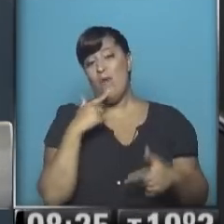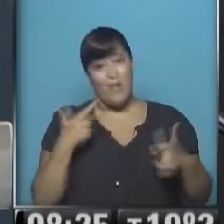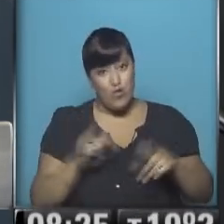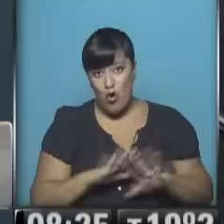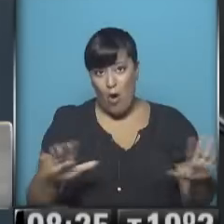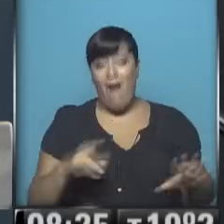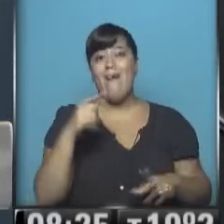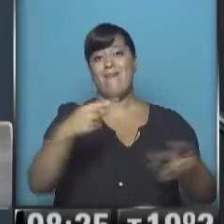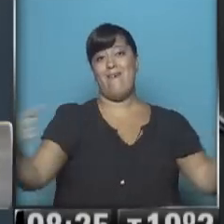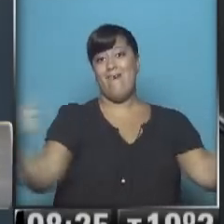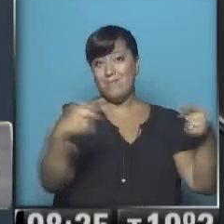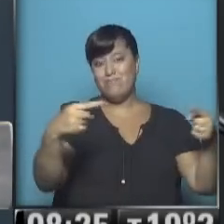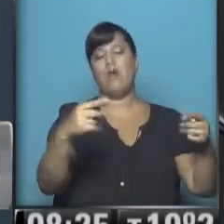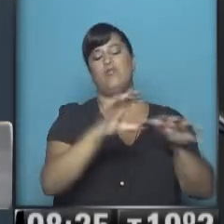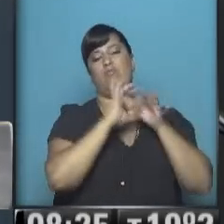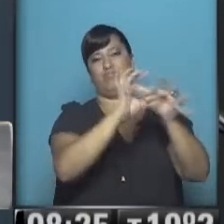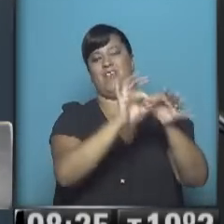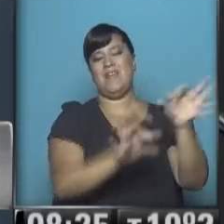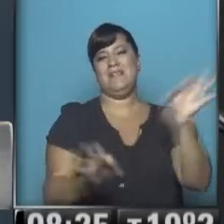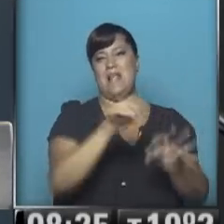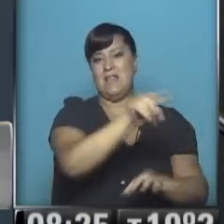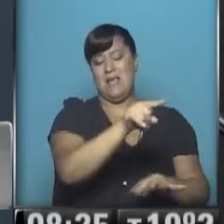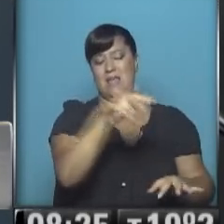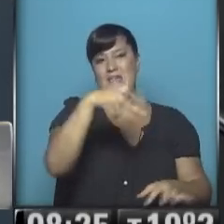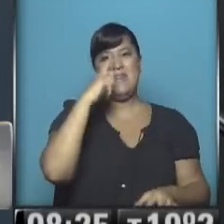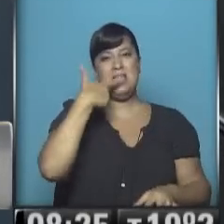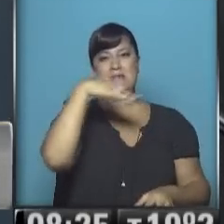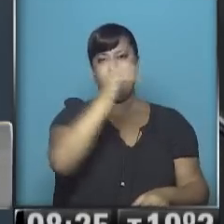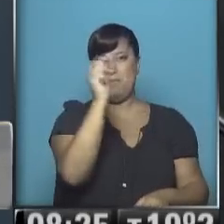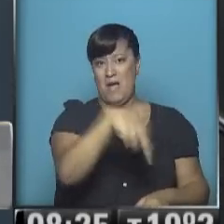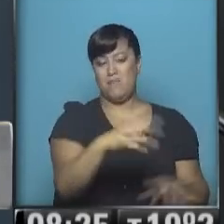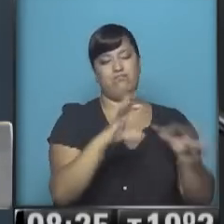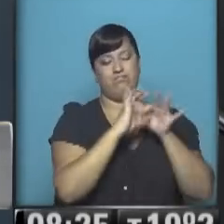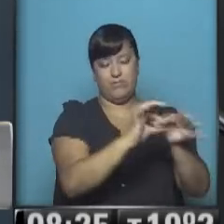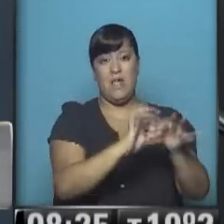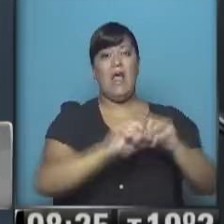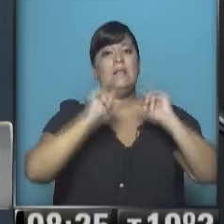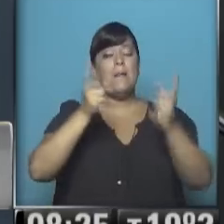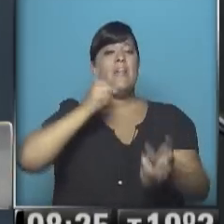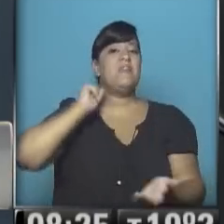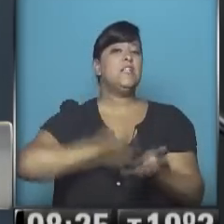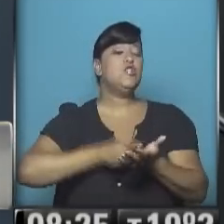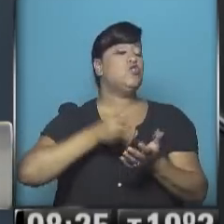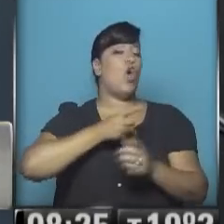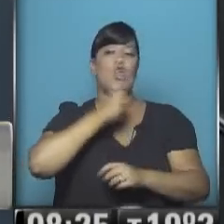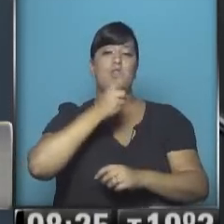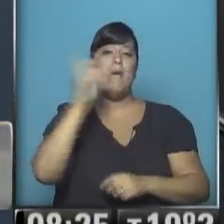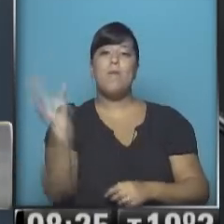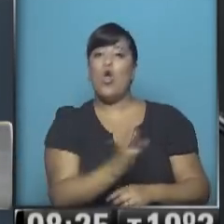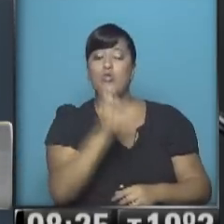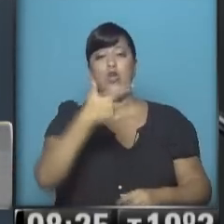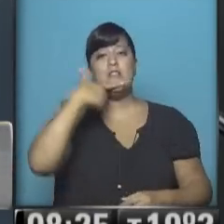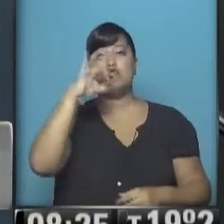funcional a esta estrategia Y en segundo lugar eh respecto a las decisiones que puedan tomar los productores los productores son